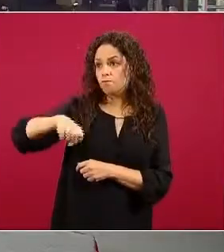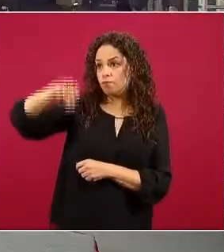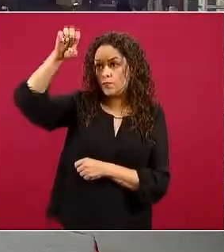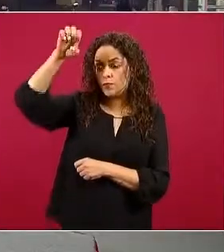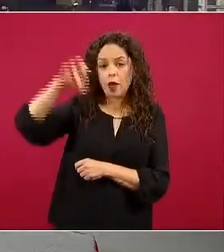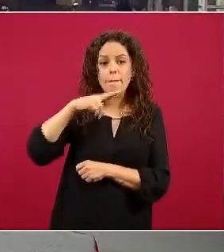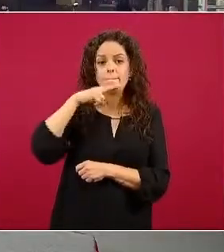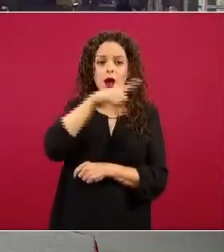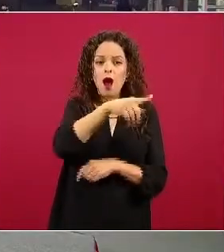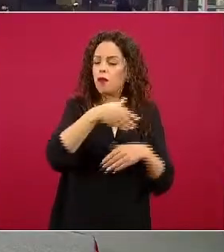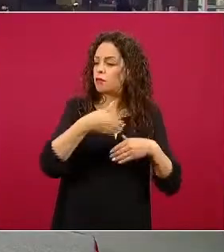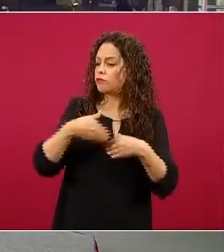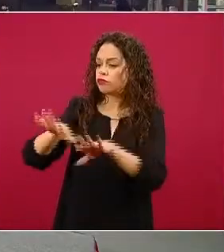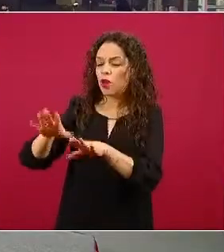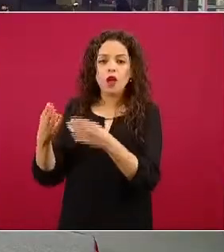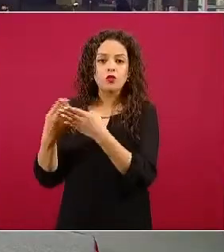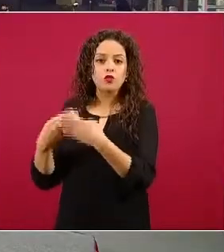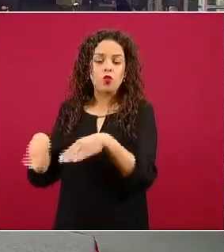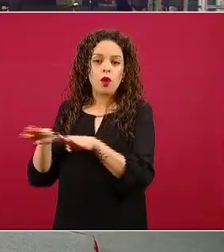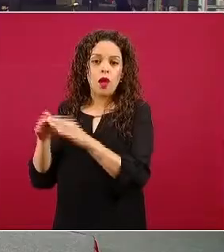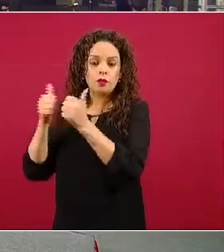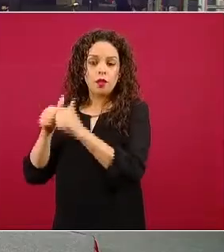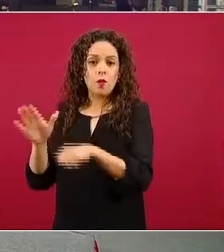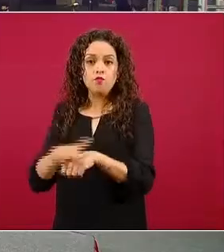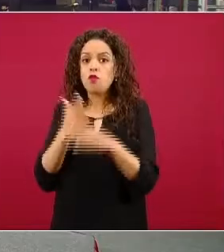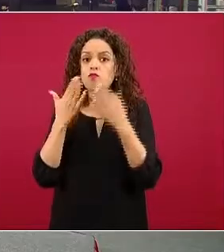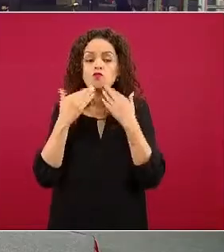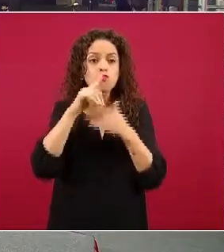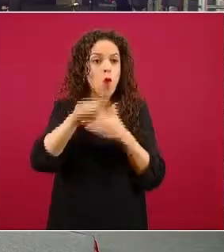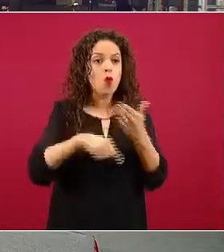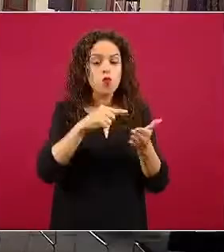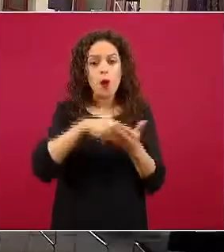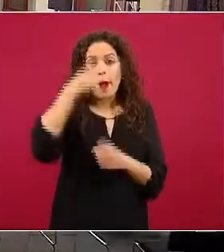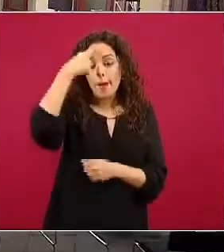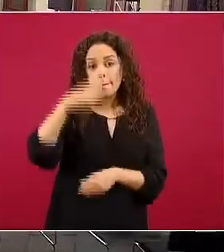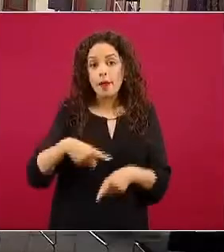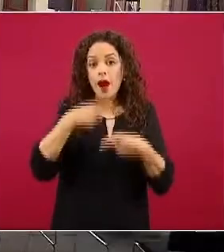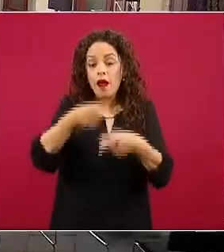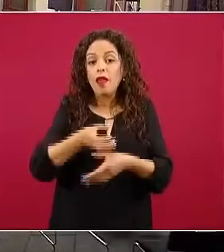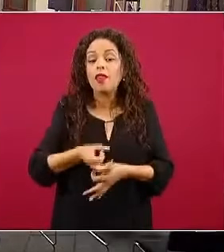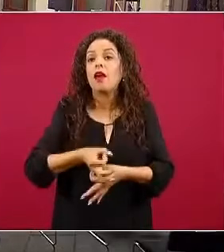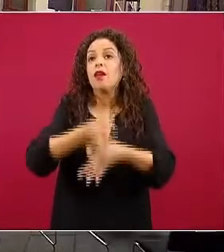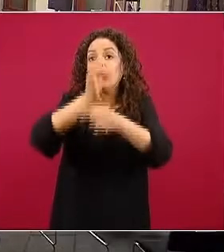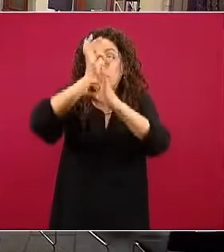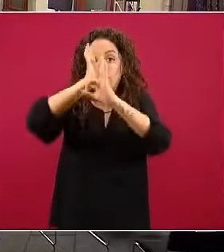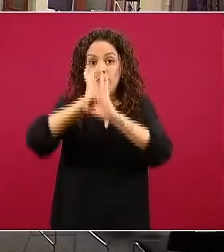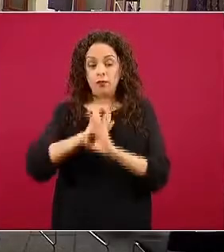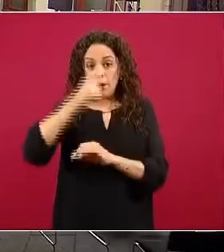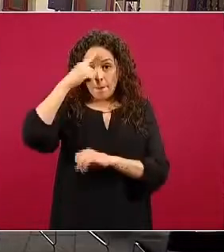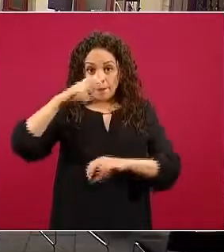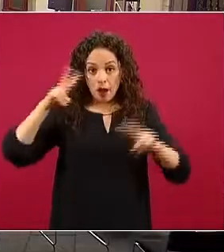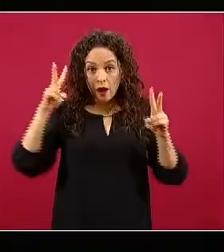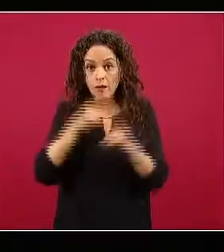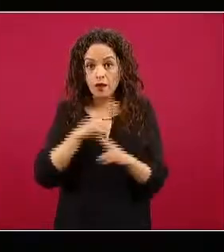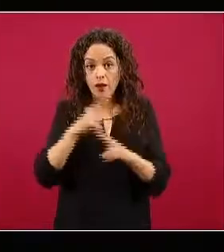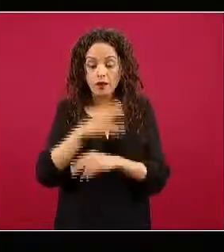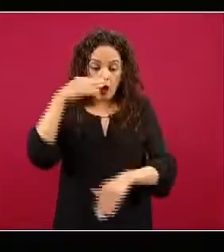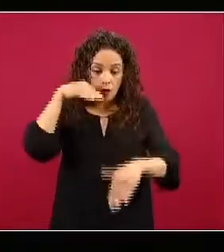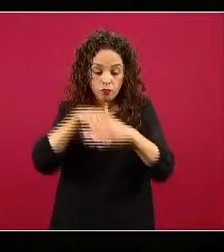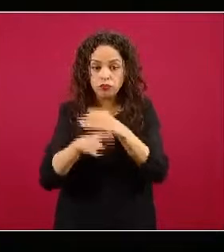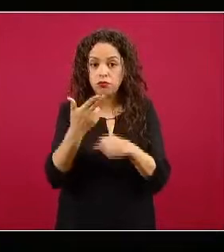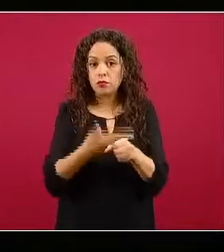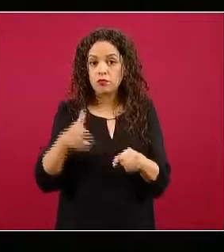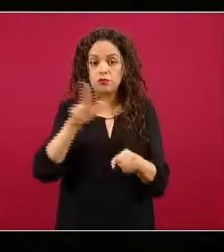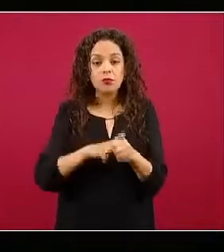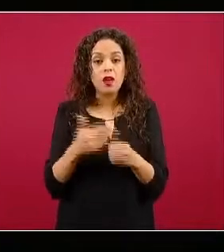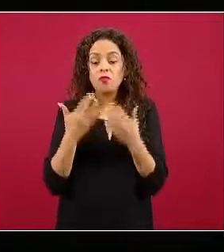hay espacio para poderlos o intubar o tenerlos en los hospitales, y si este tráiler